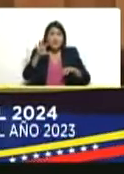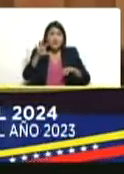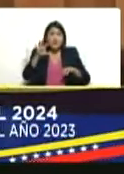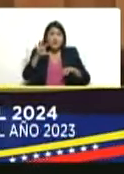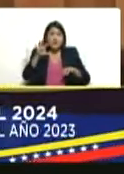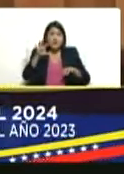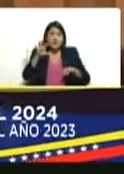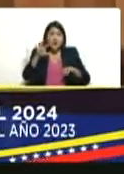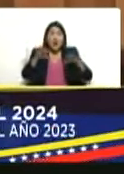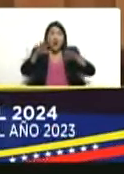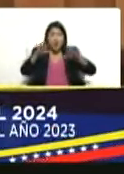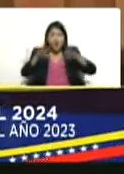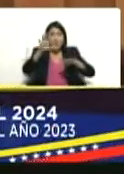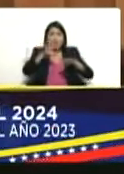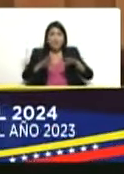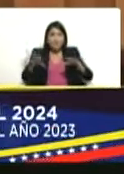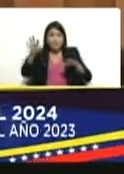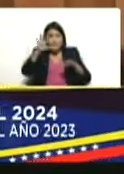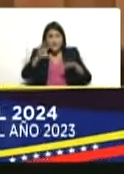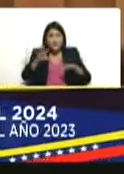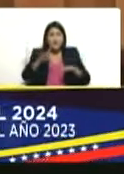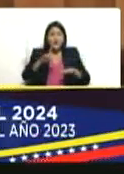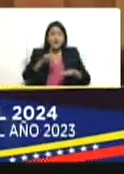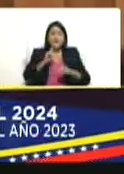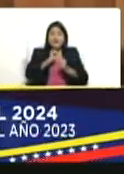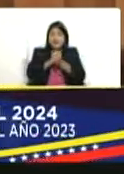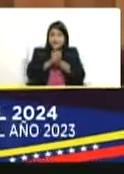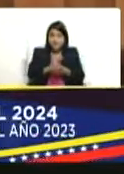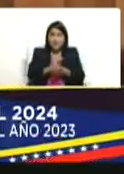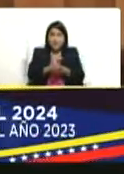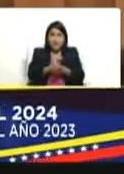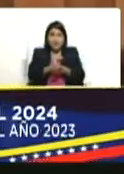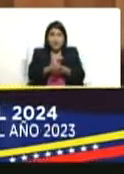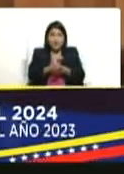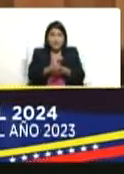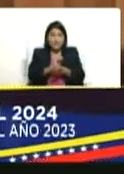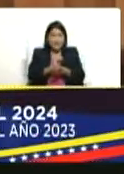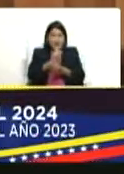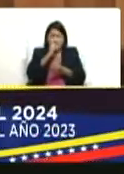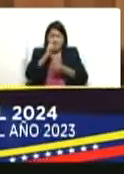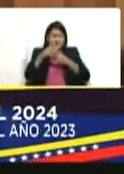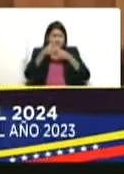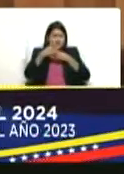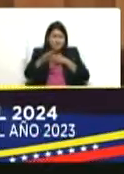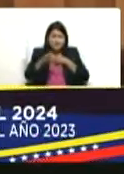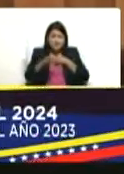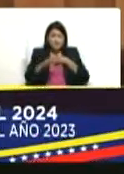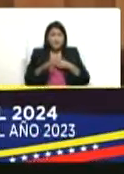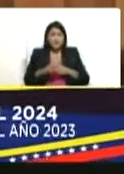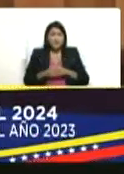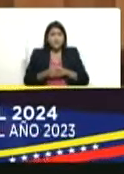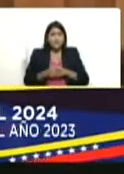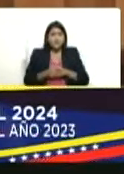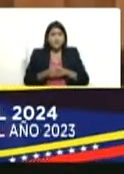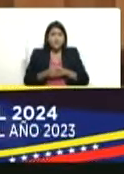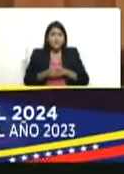inclusive, tendrían pena máxima de cárcel